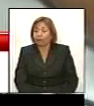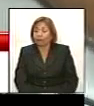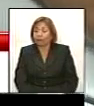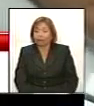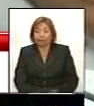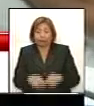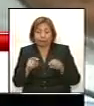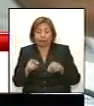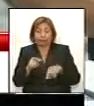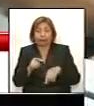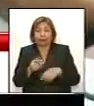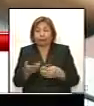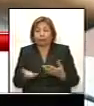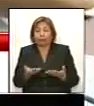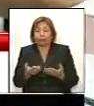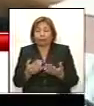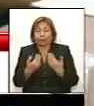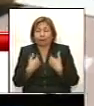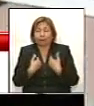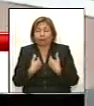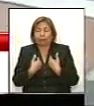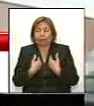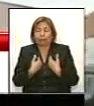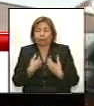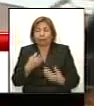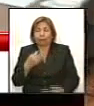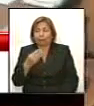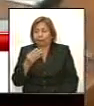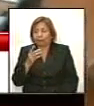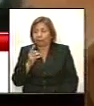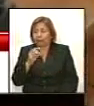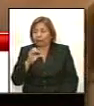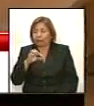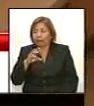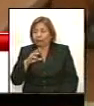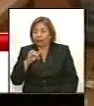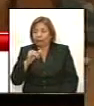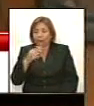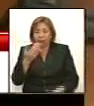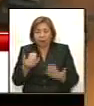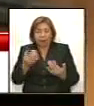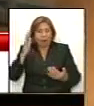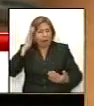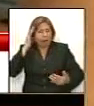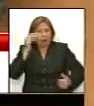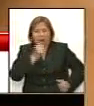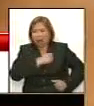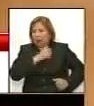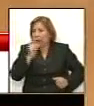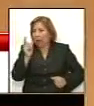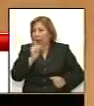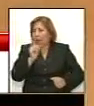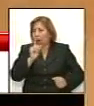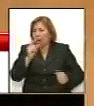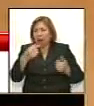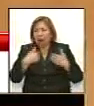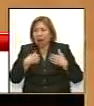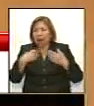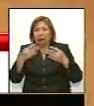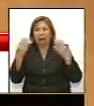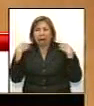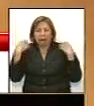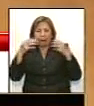En este caso, como tenemos ya las de Pintris, ¿no? Que son las... ahora las comisarías ya no tienen el